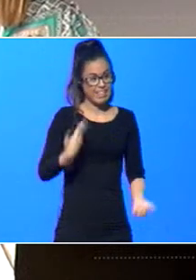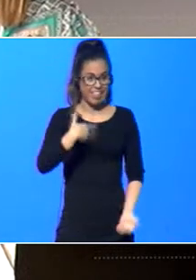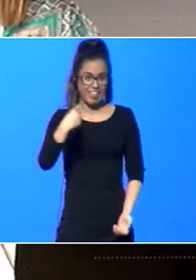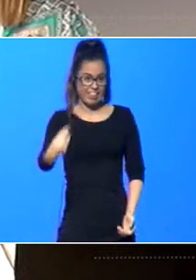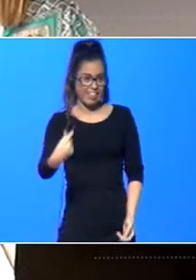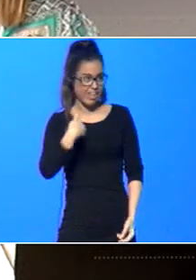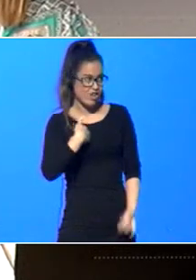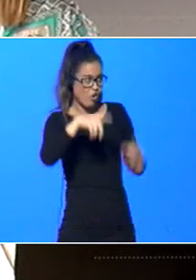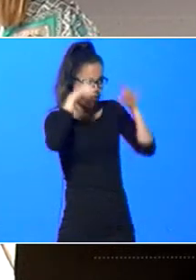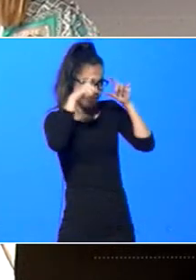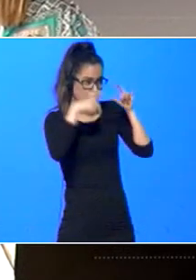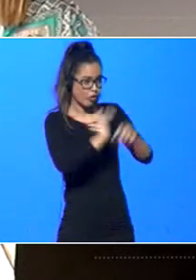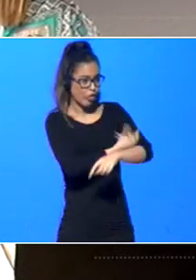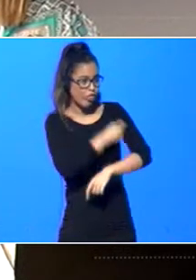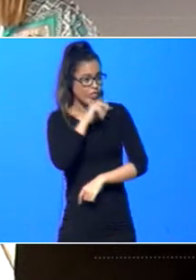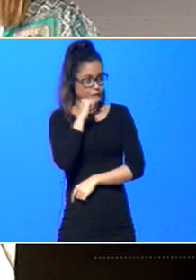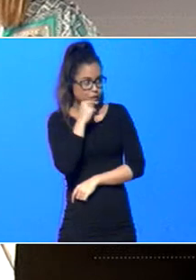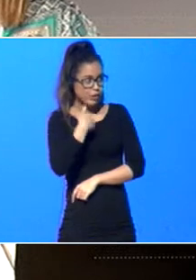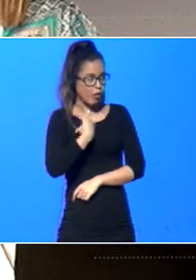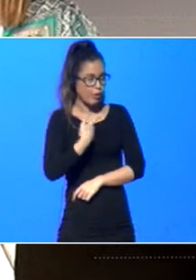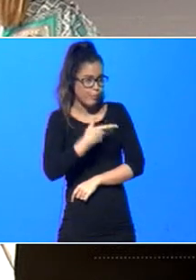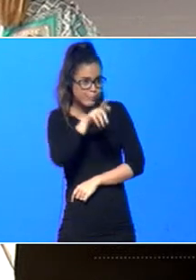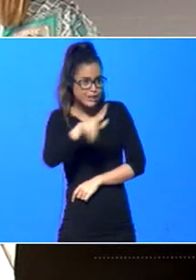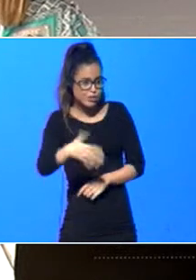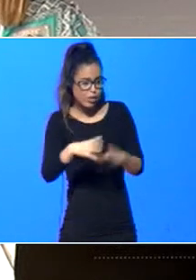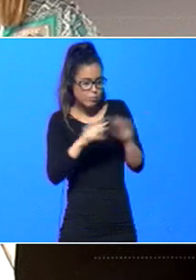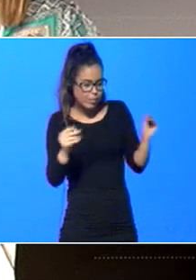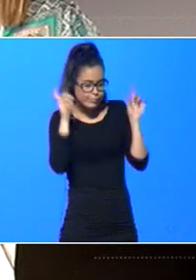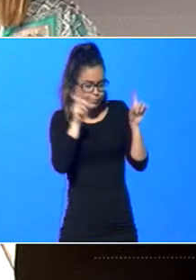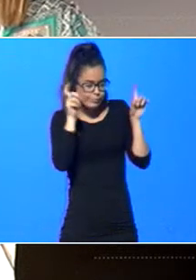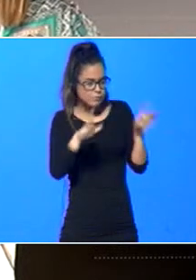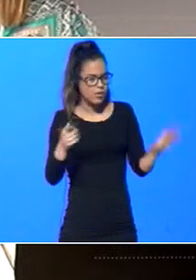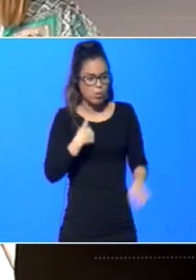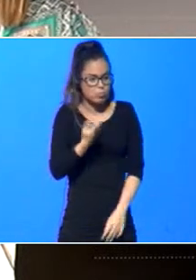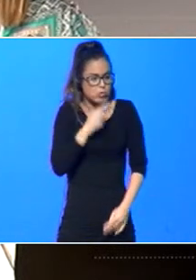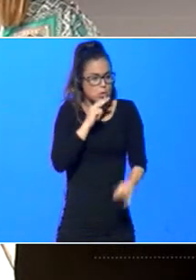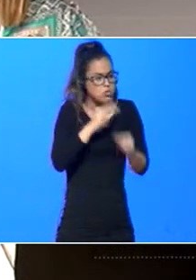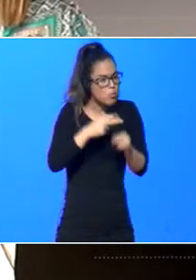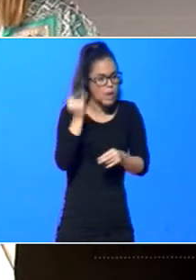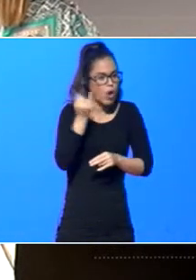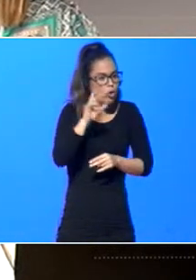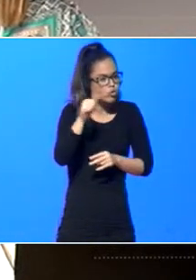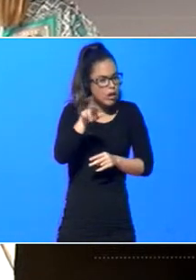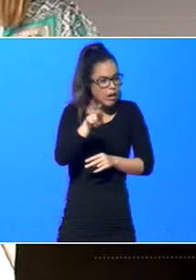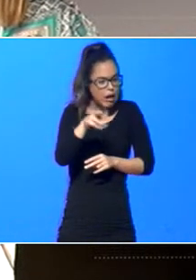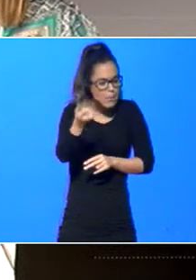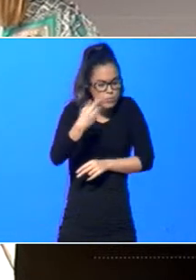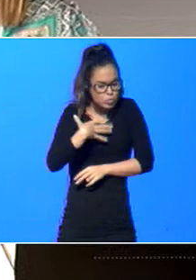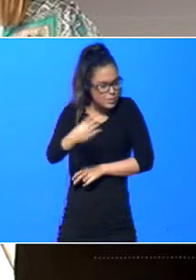soy diabético, que soy profesor universitario. No, no, yo me llamo Joserra y me entendéis y me conocéis por mi